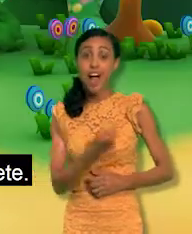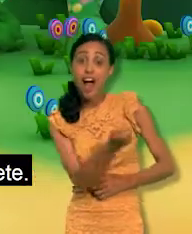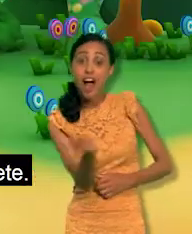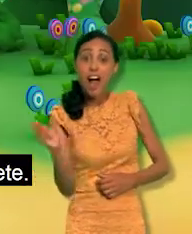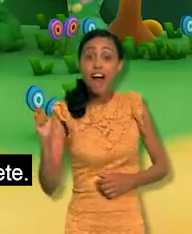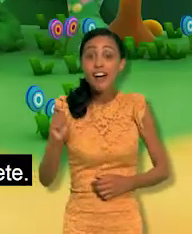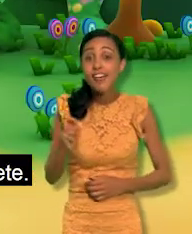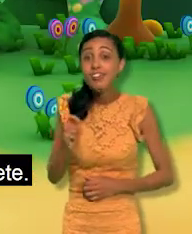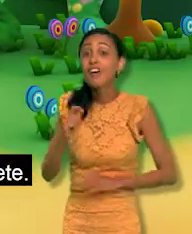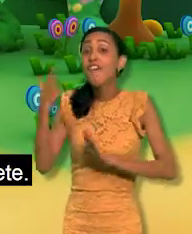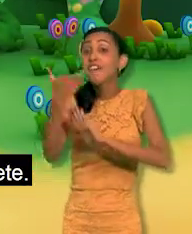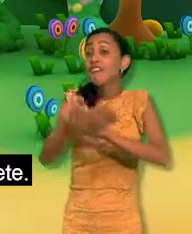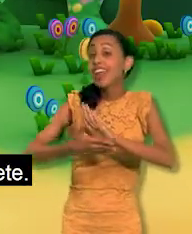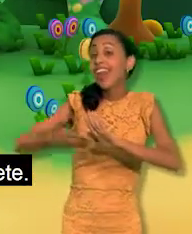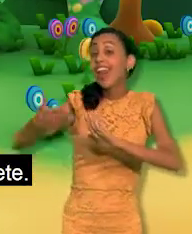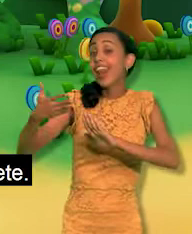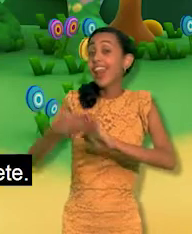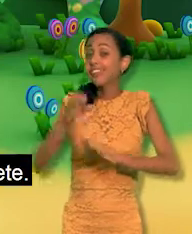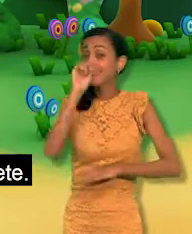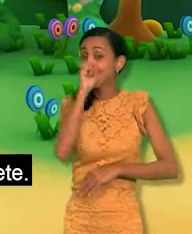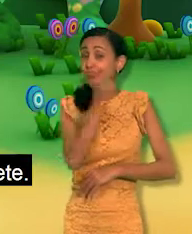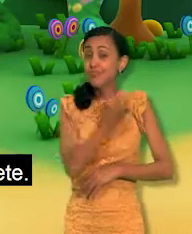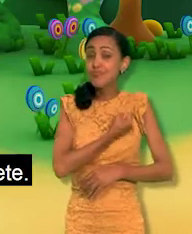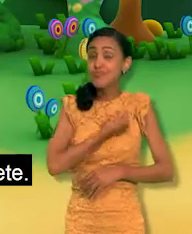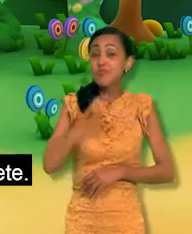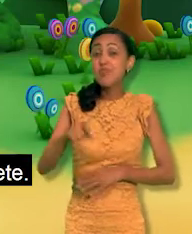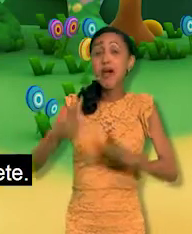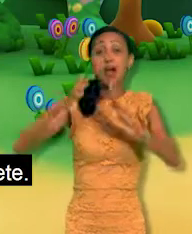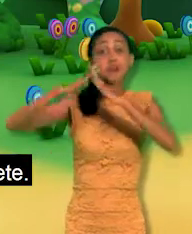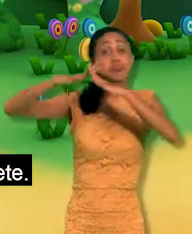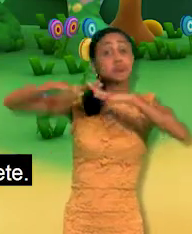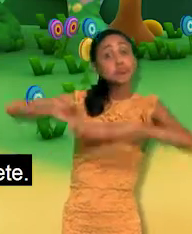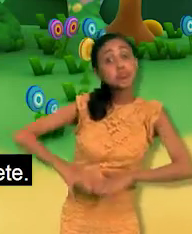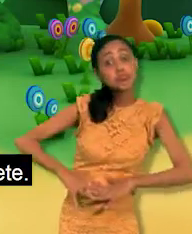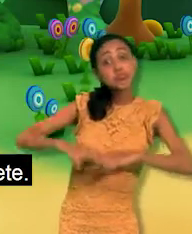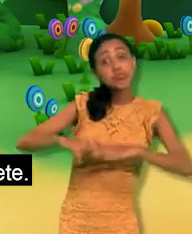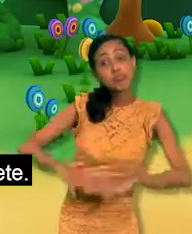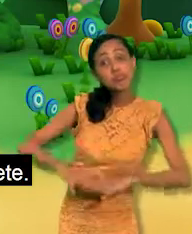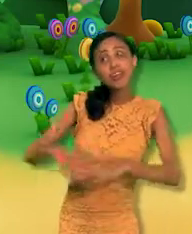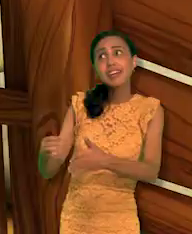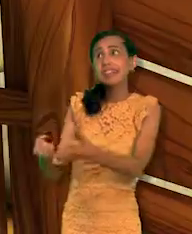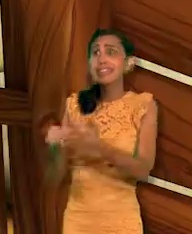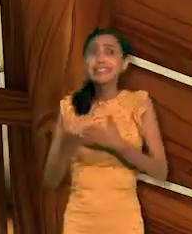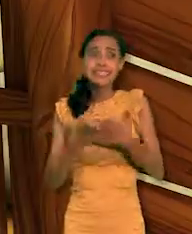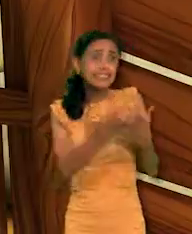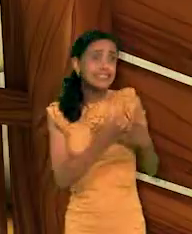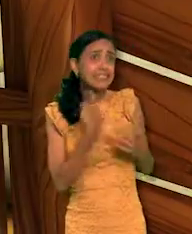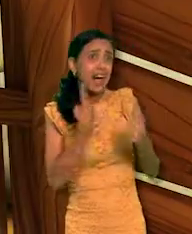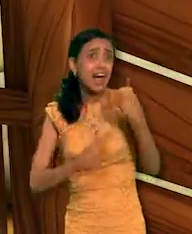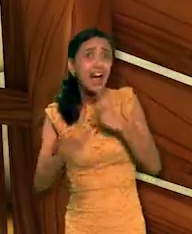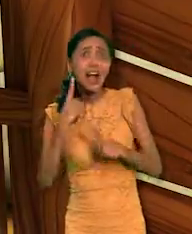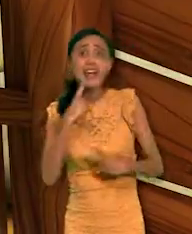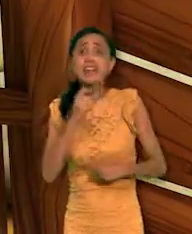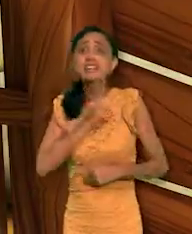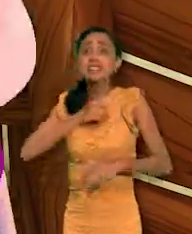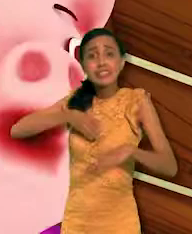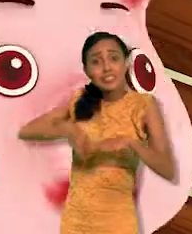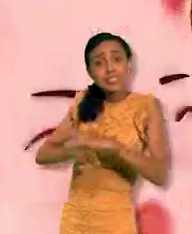Abran la puerta, filetes, o la casa se va al garete. ¡Auxilio,